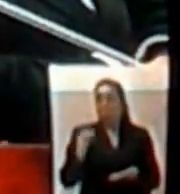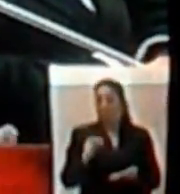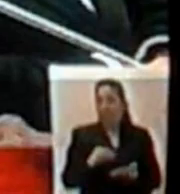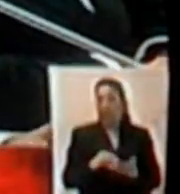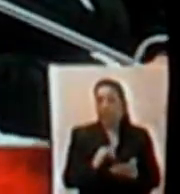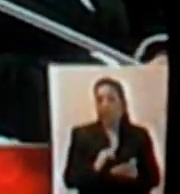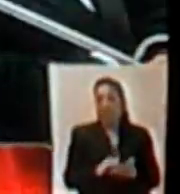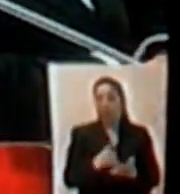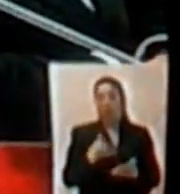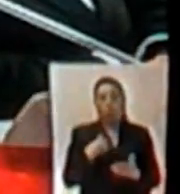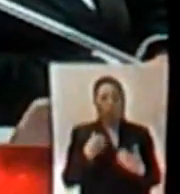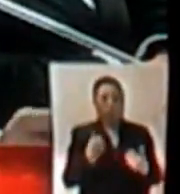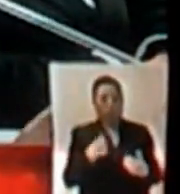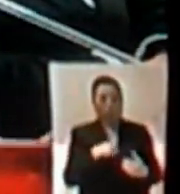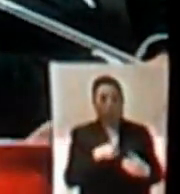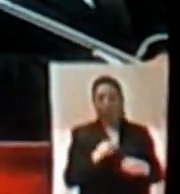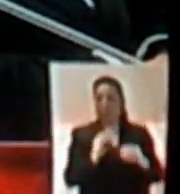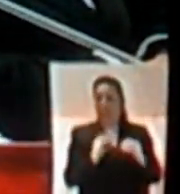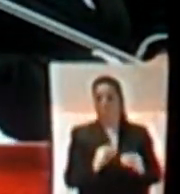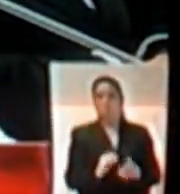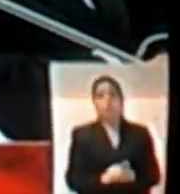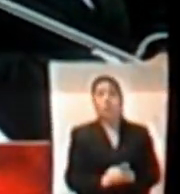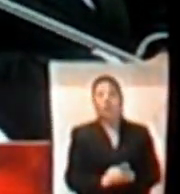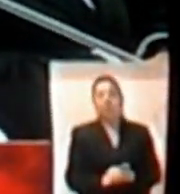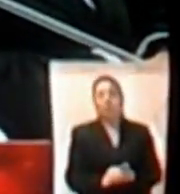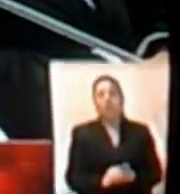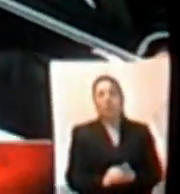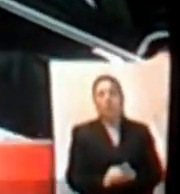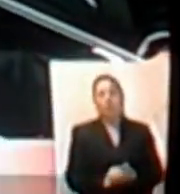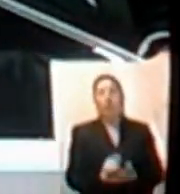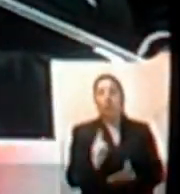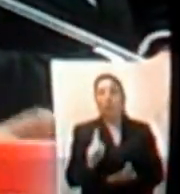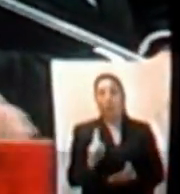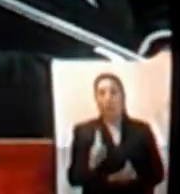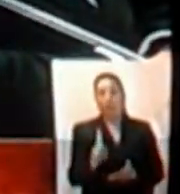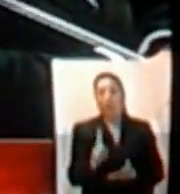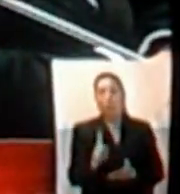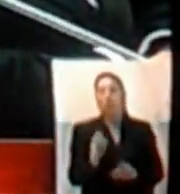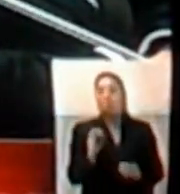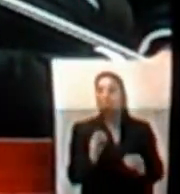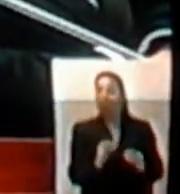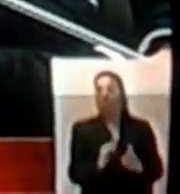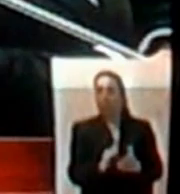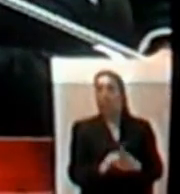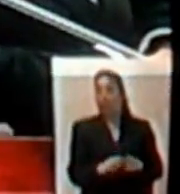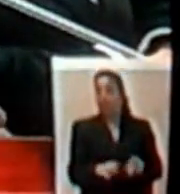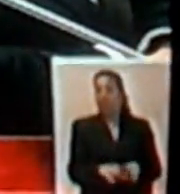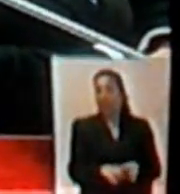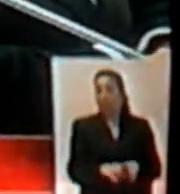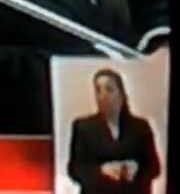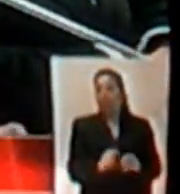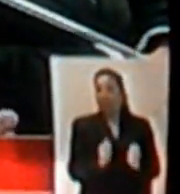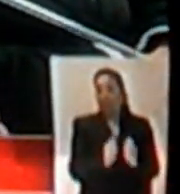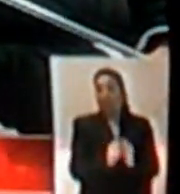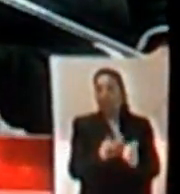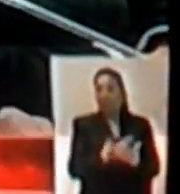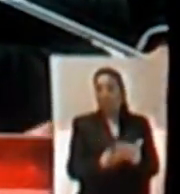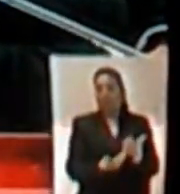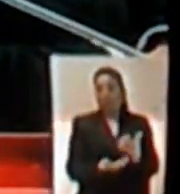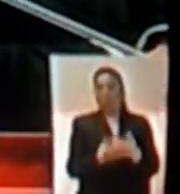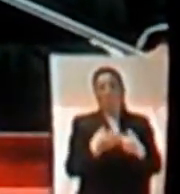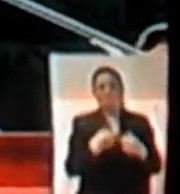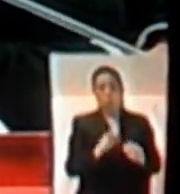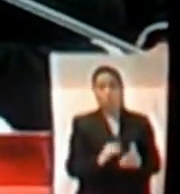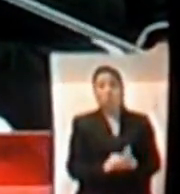alcanzar, nuestras propuestas con un estudio en cada una de estas propuestas y también de la mano con la